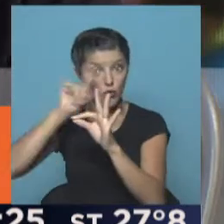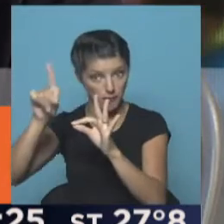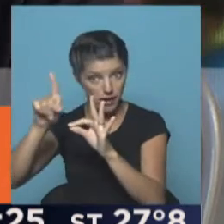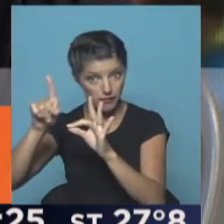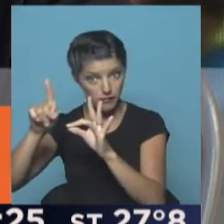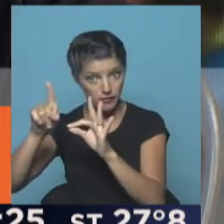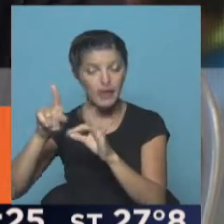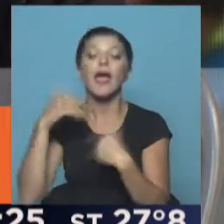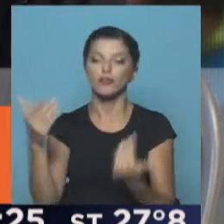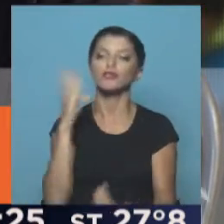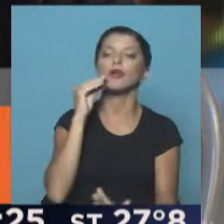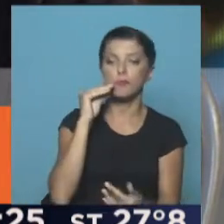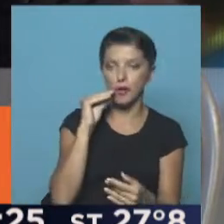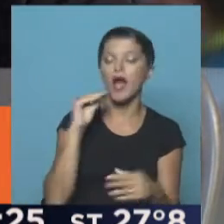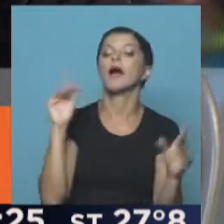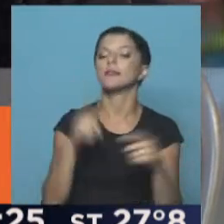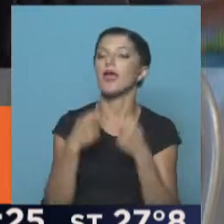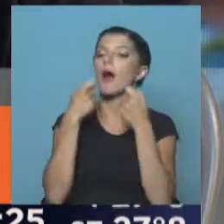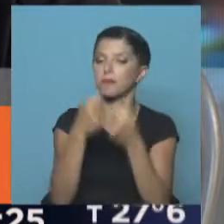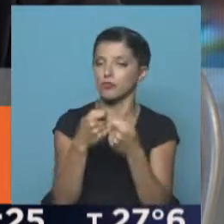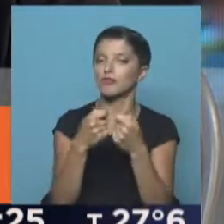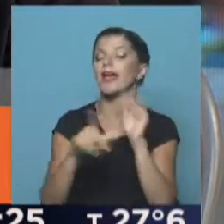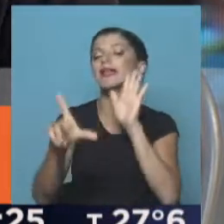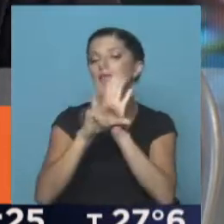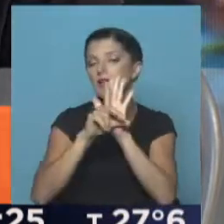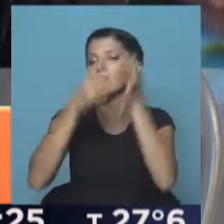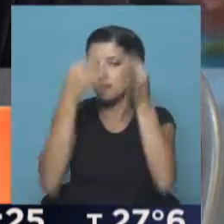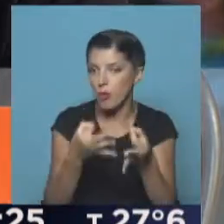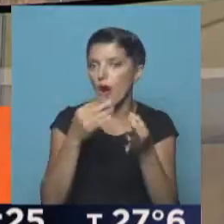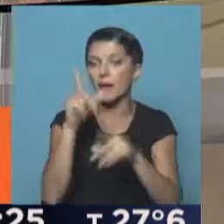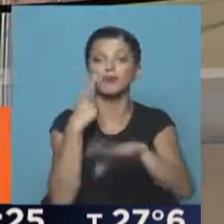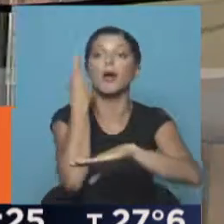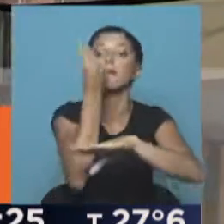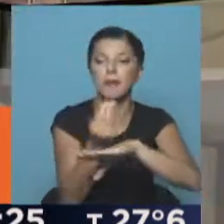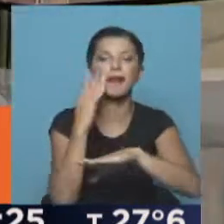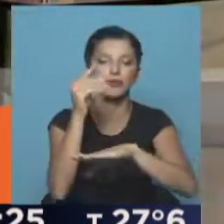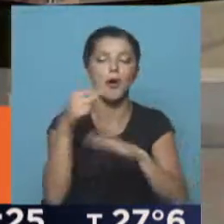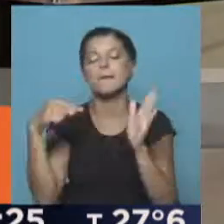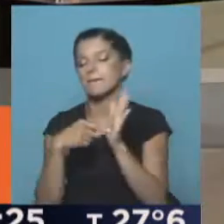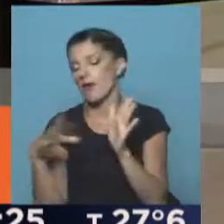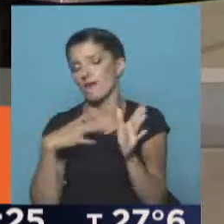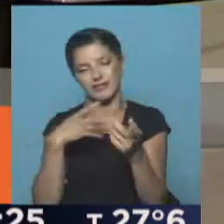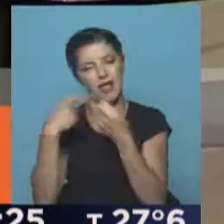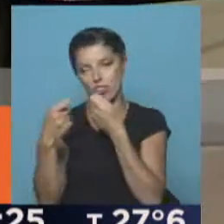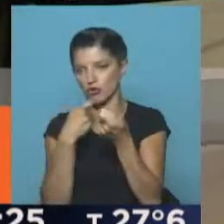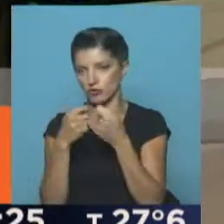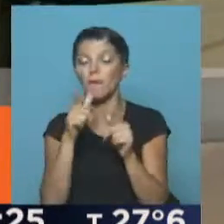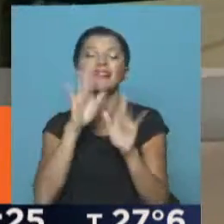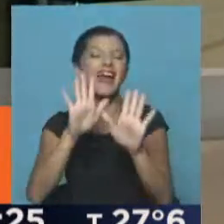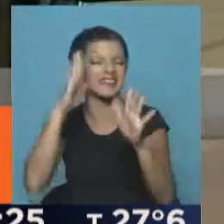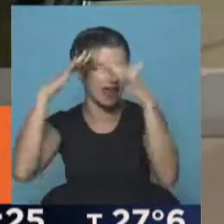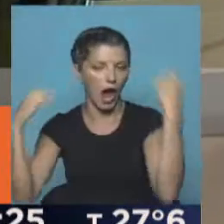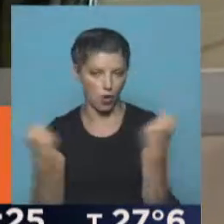y el Reino Unido legaliza a los europeos que están ya adentro. Pero es materia de negociación. Digo, ese sería el pacto.